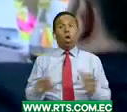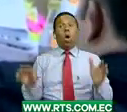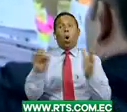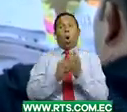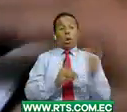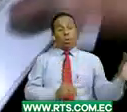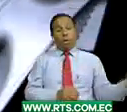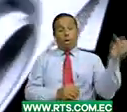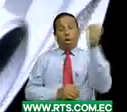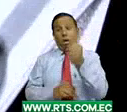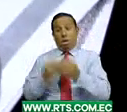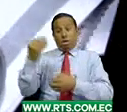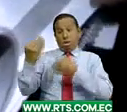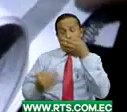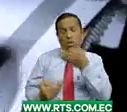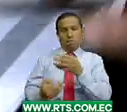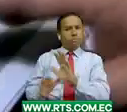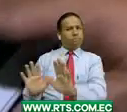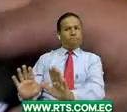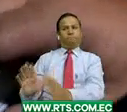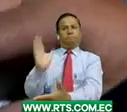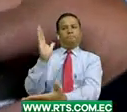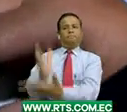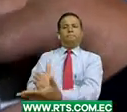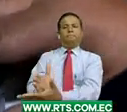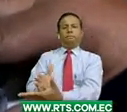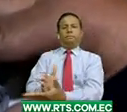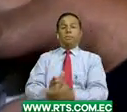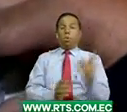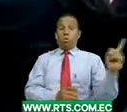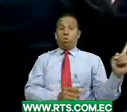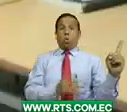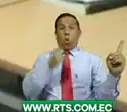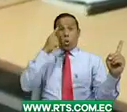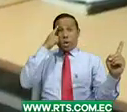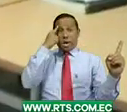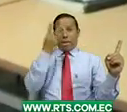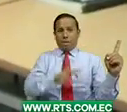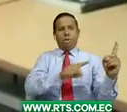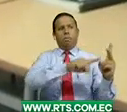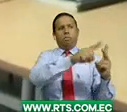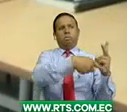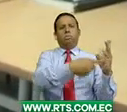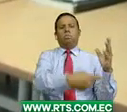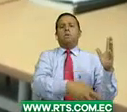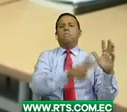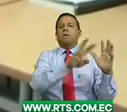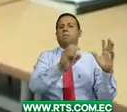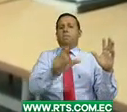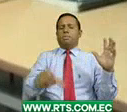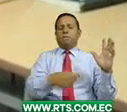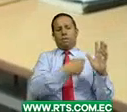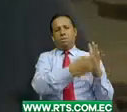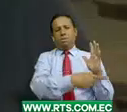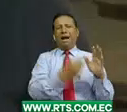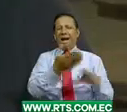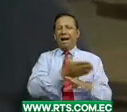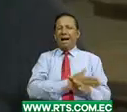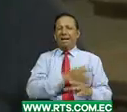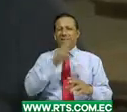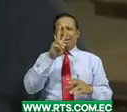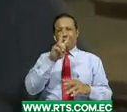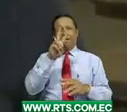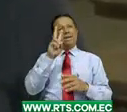el juzgamiento contra su defendido y 20 personas más por el caso Sobornos 2012-2016.